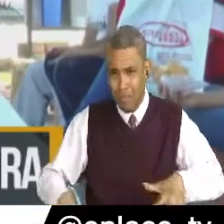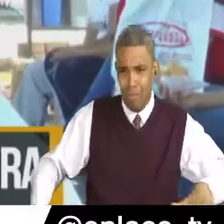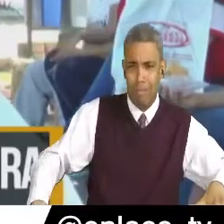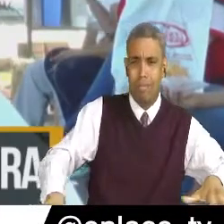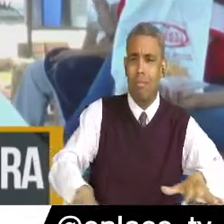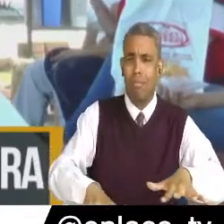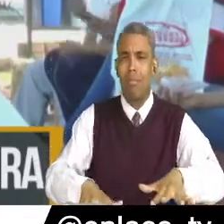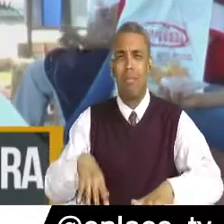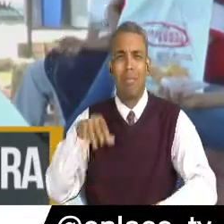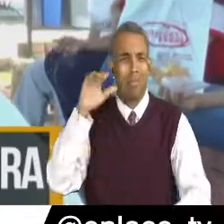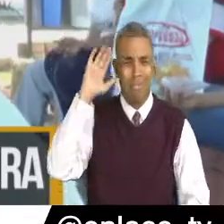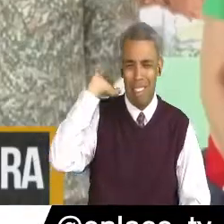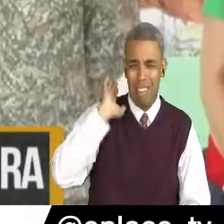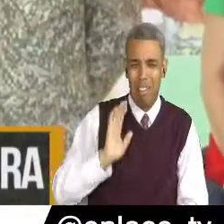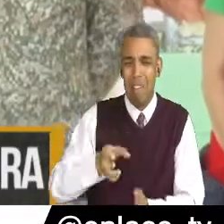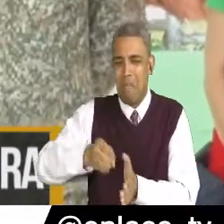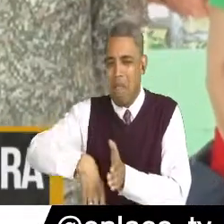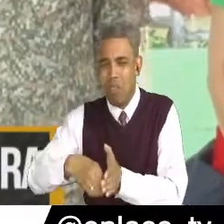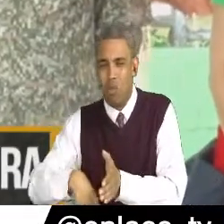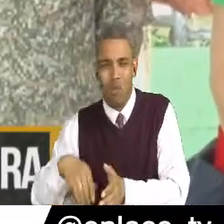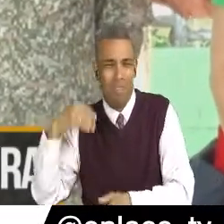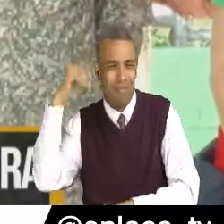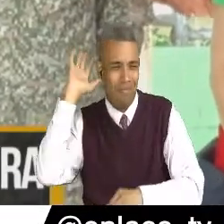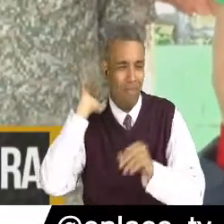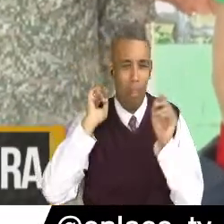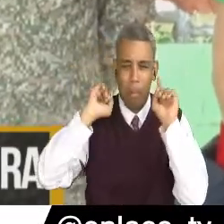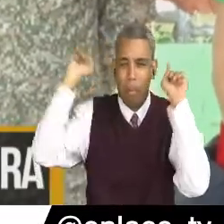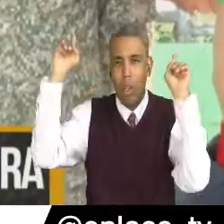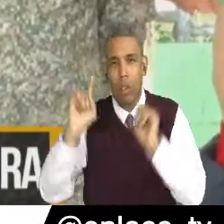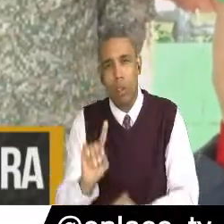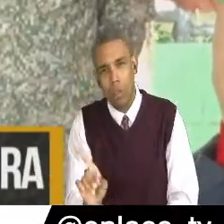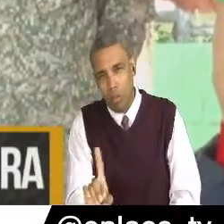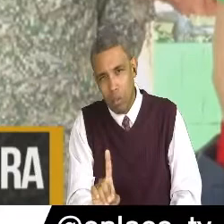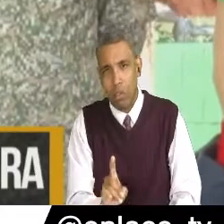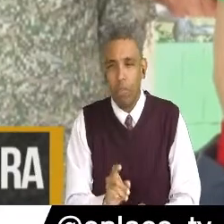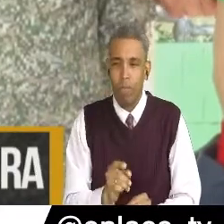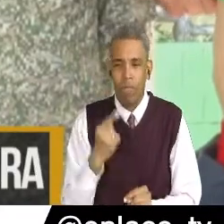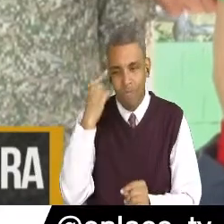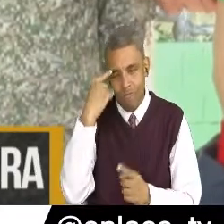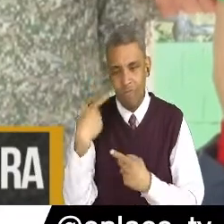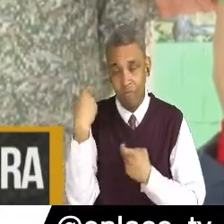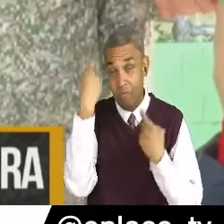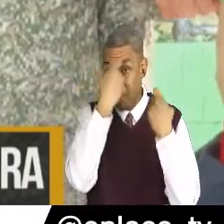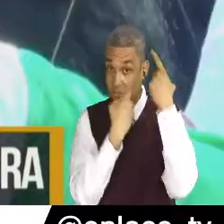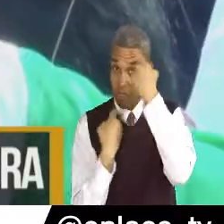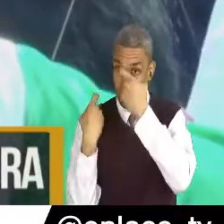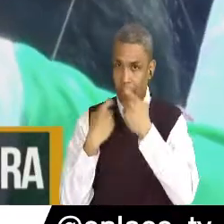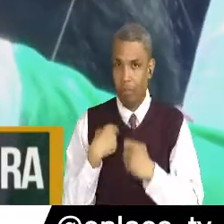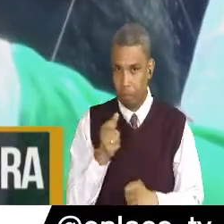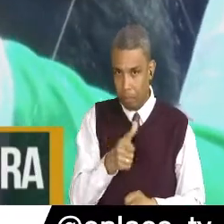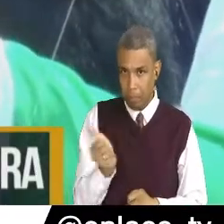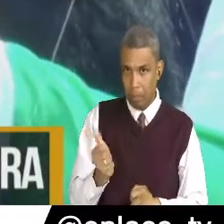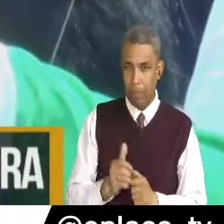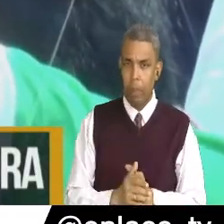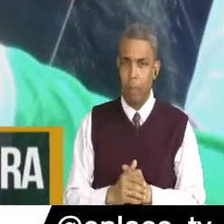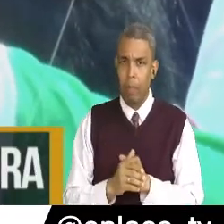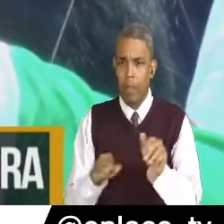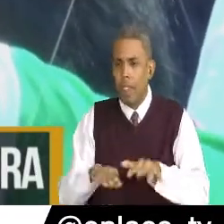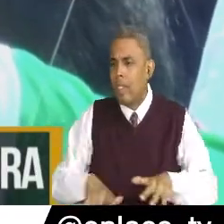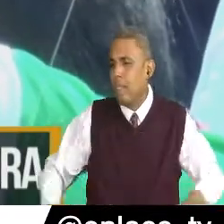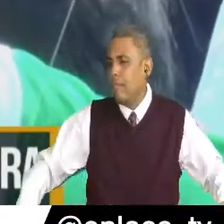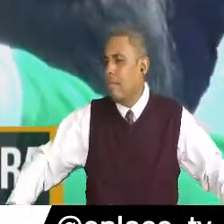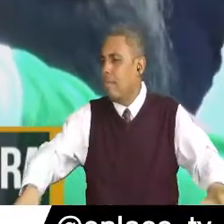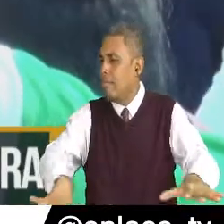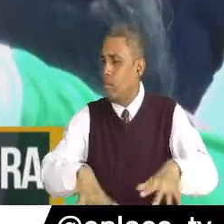entonces hay que darle también un valor lo que nosotros tenemos. Es muy importante porque la tierra es el lugar donde